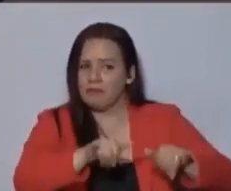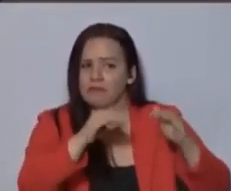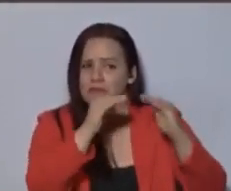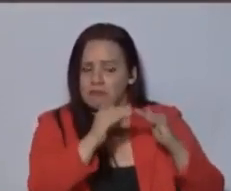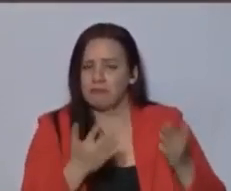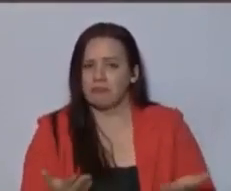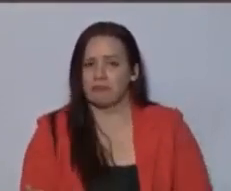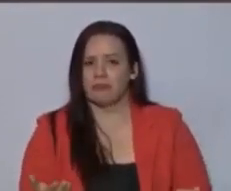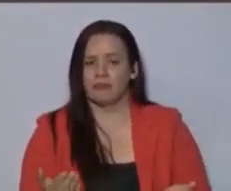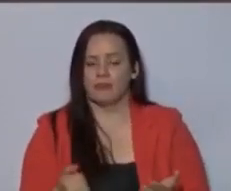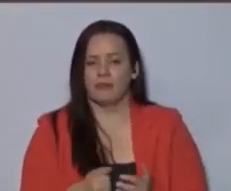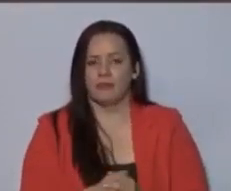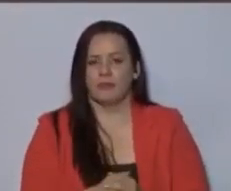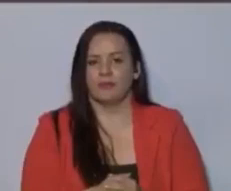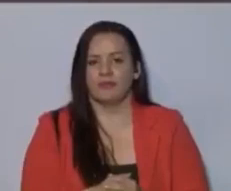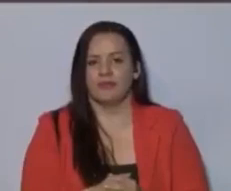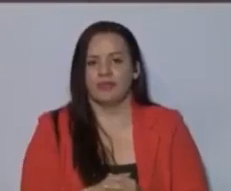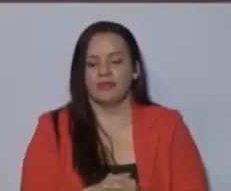lujo de quedarse en la casa.